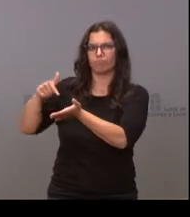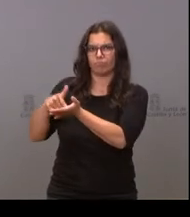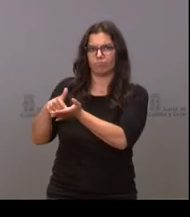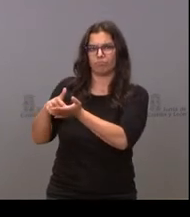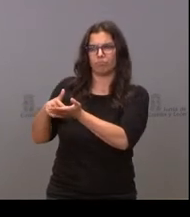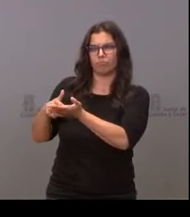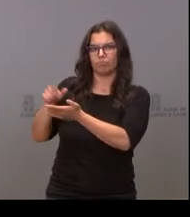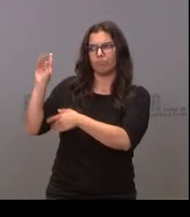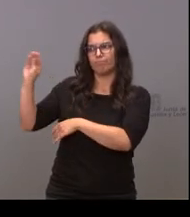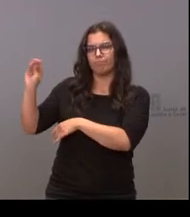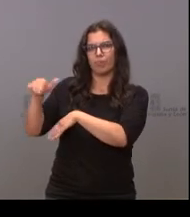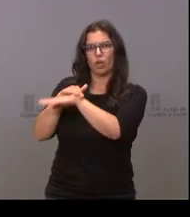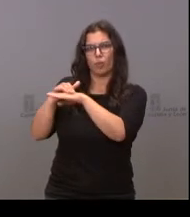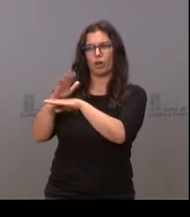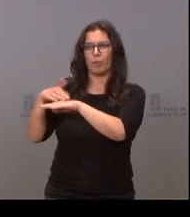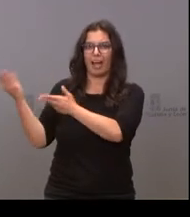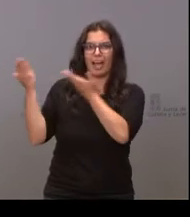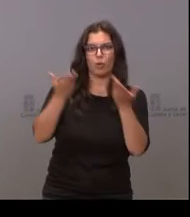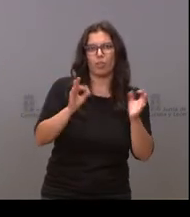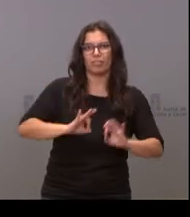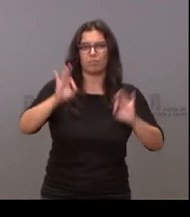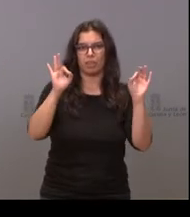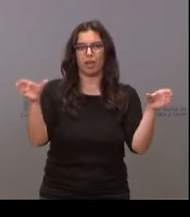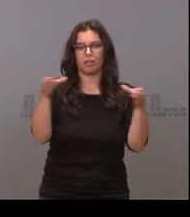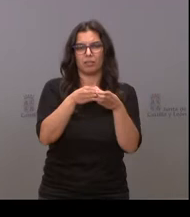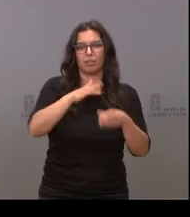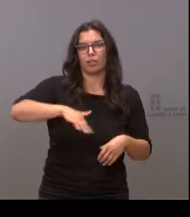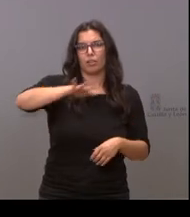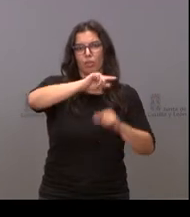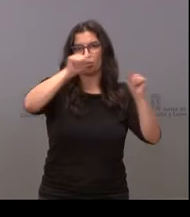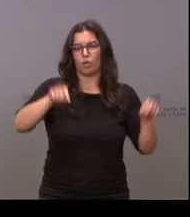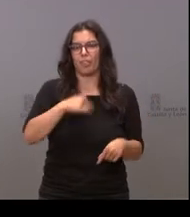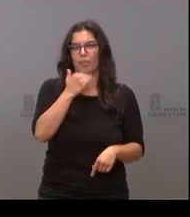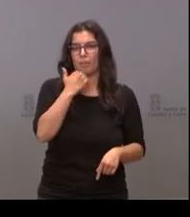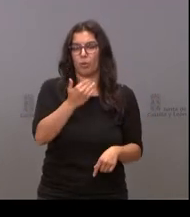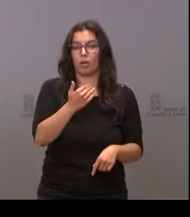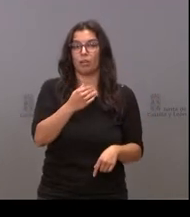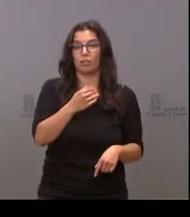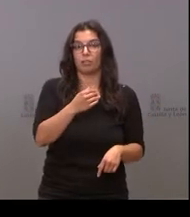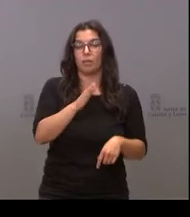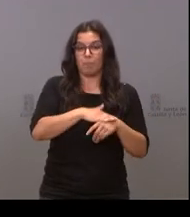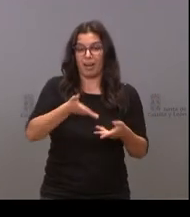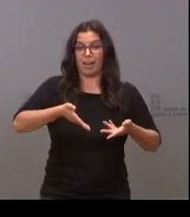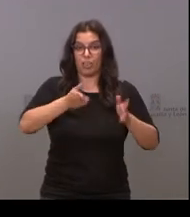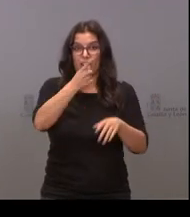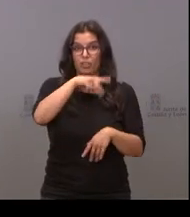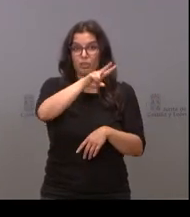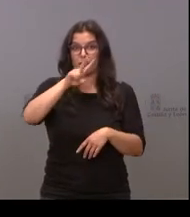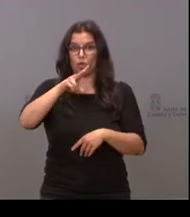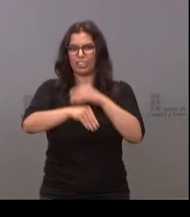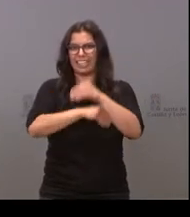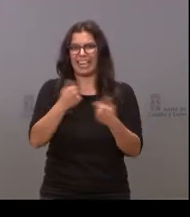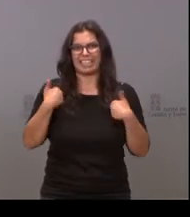en definitiva a todos los zamoranos especialmente de esta zona que eso se convierta en una realidad lo antes